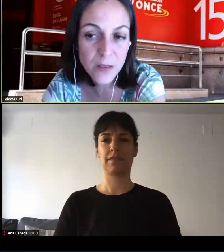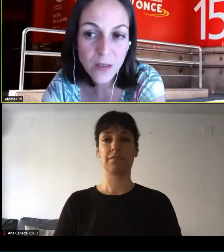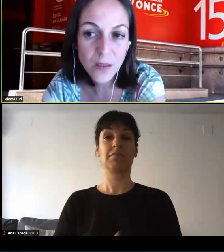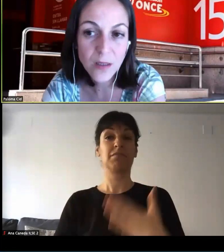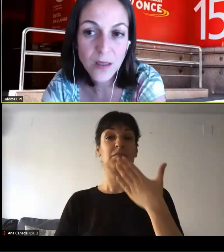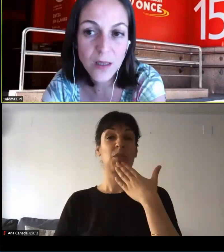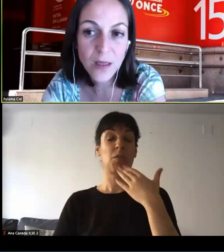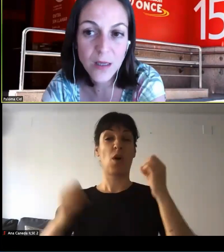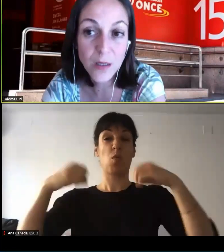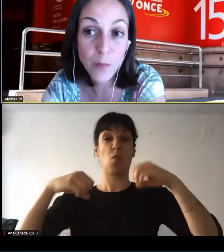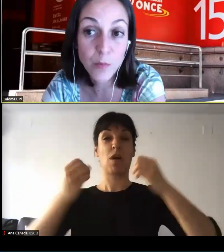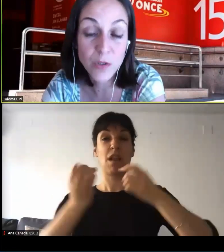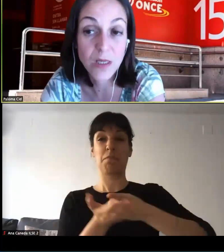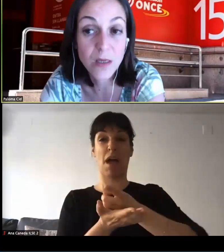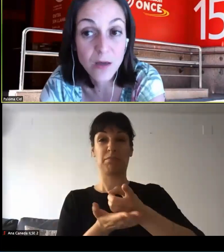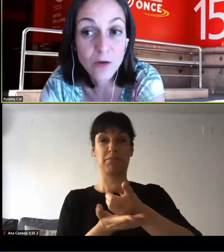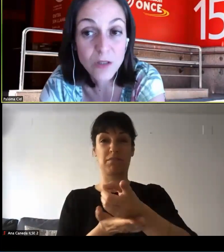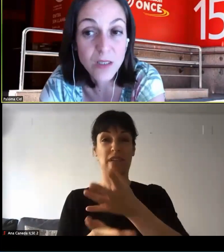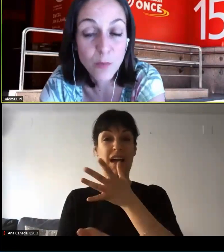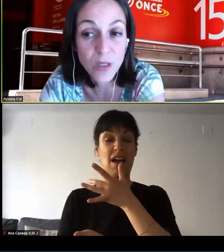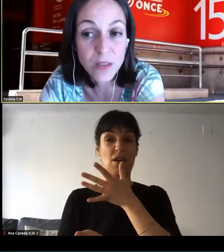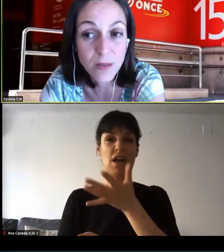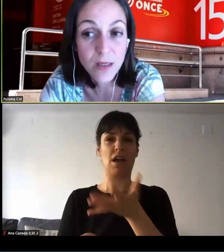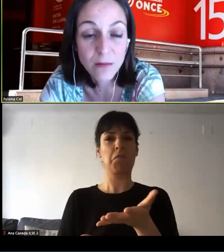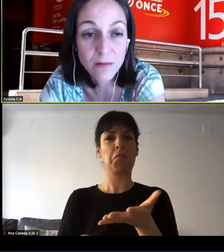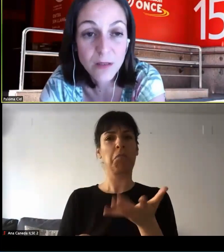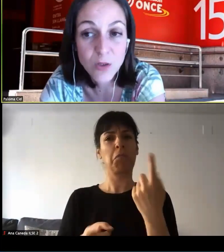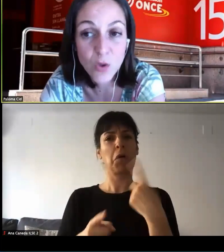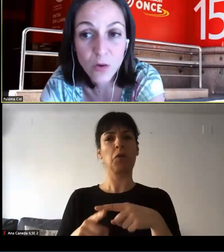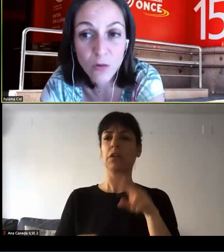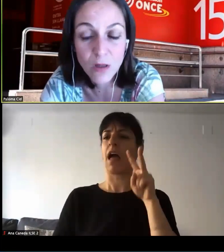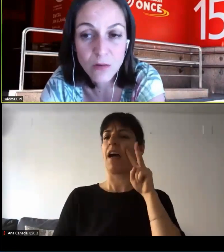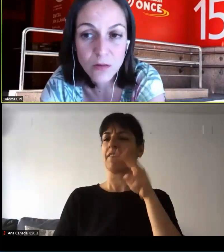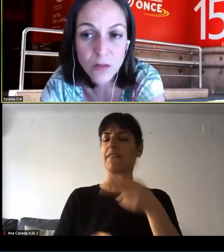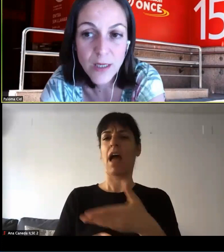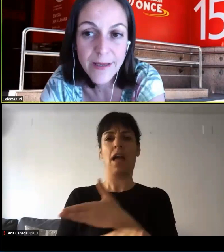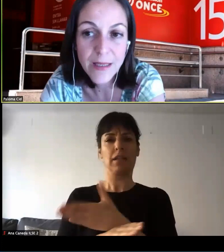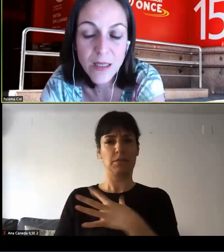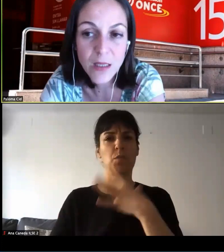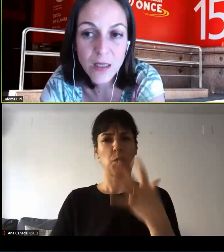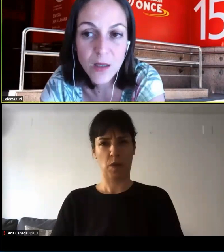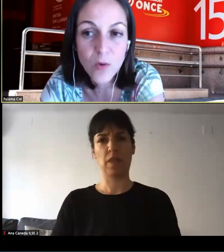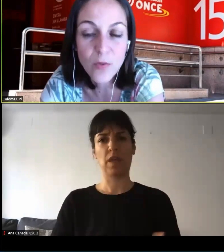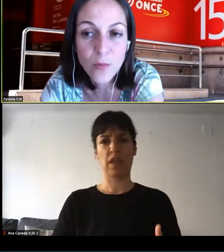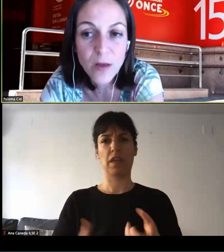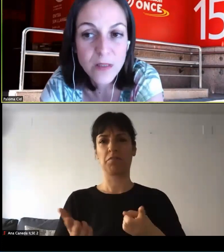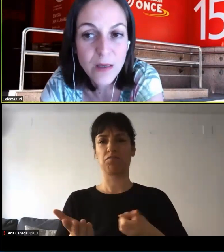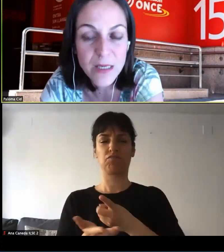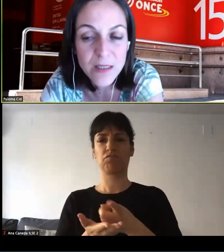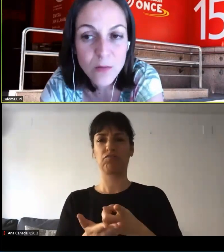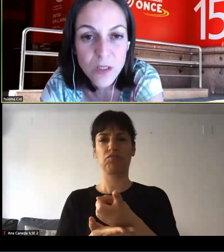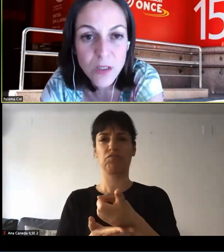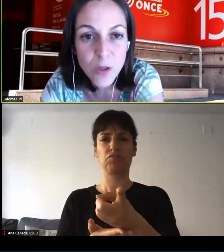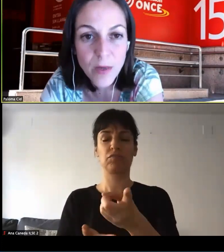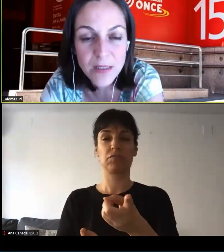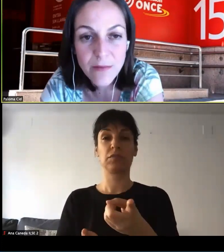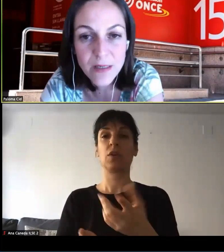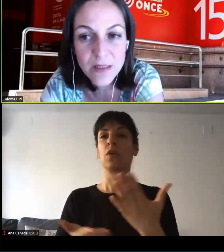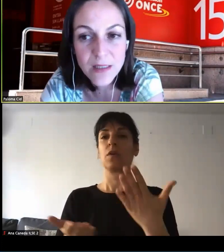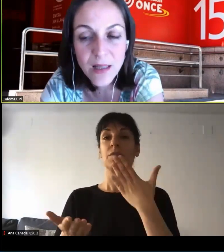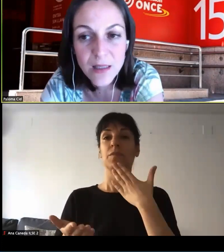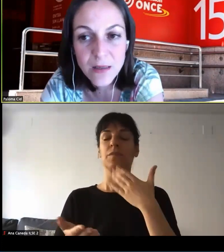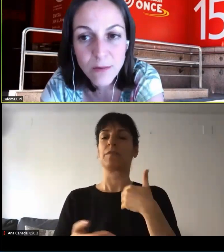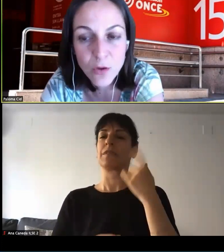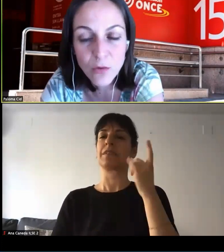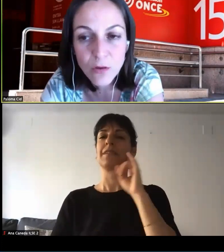Maps, pues hay cosas que podéis ver de esos recorridos. Y cuando llaméis a un sitio para saber si